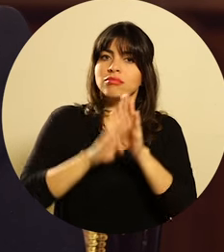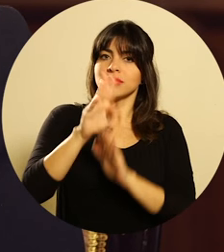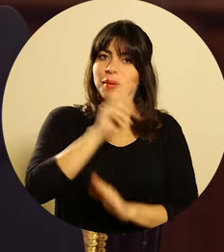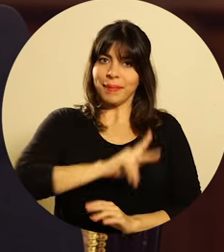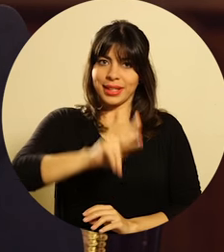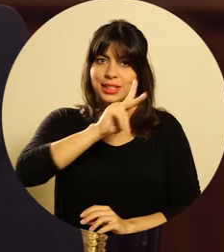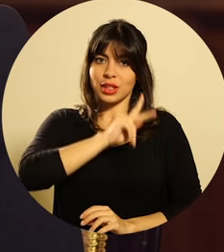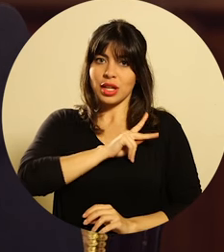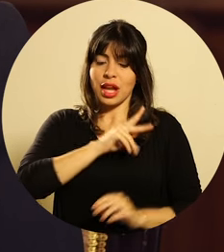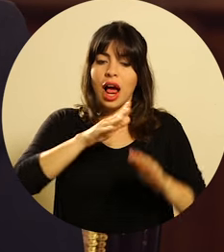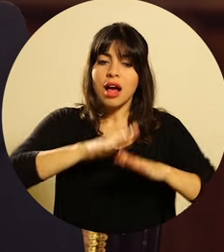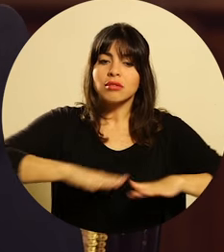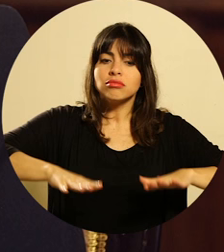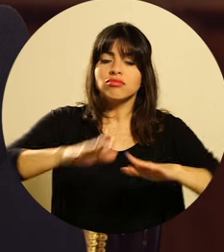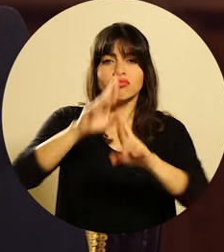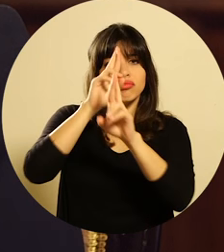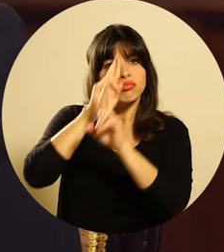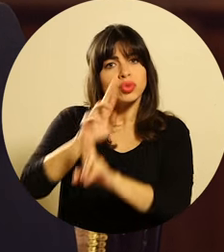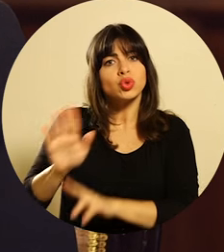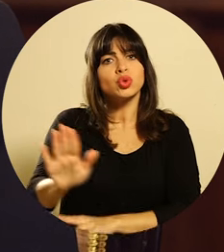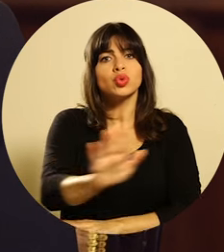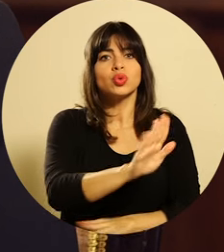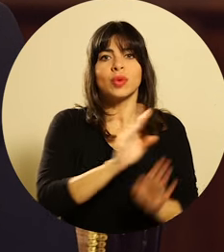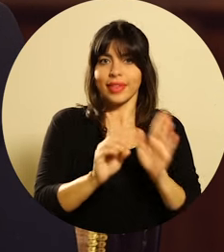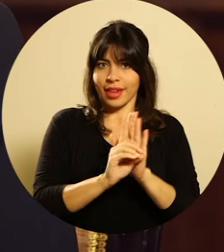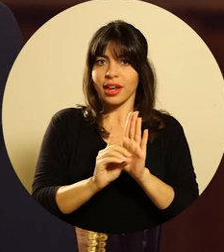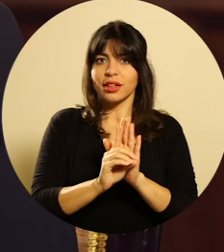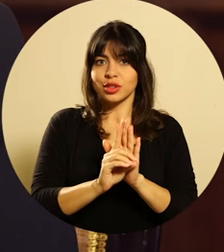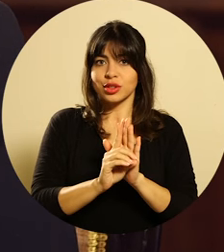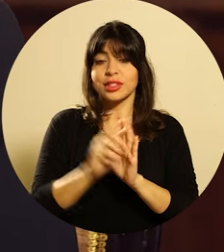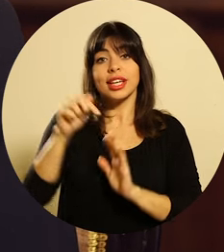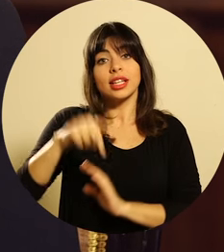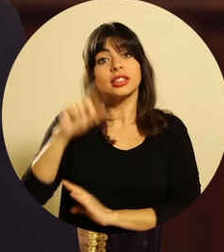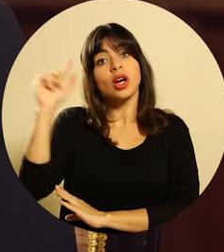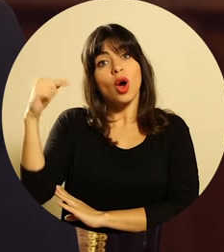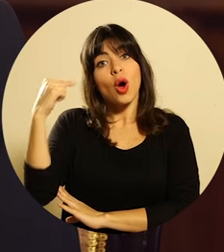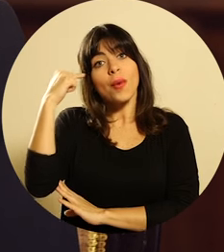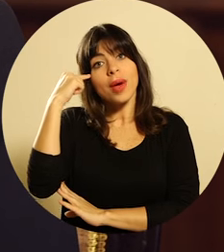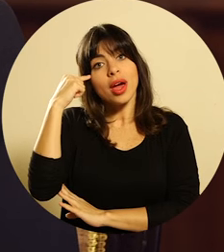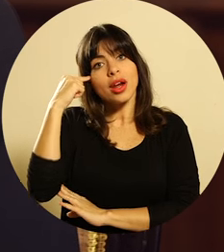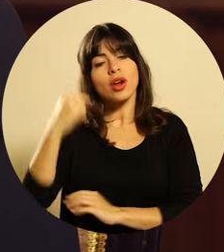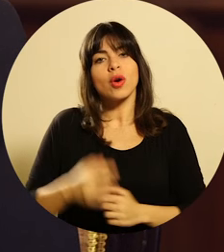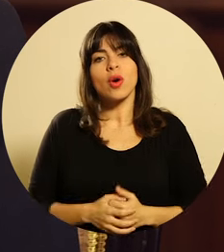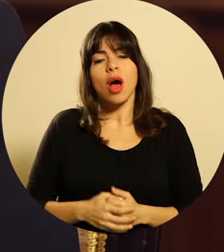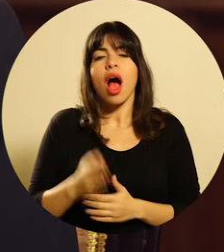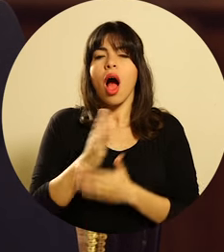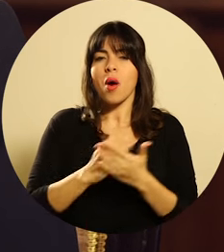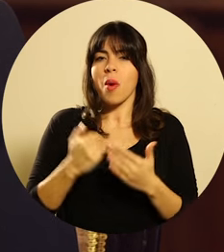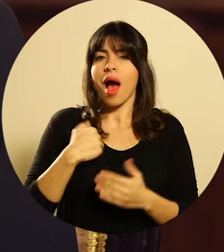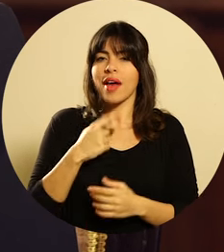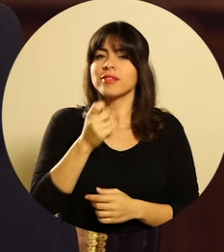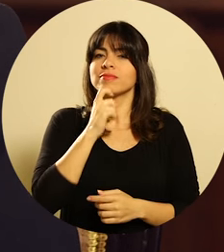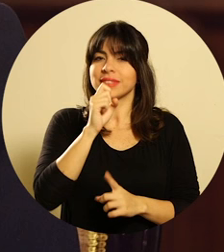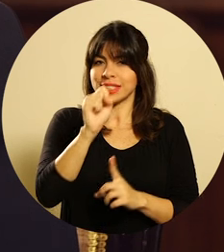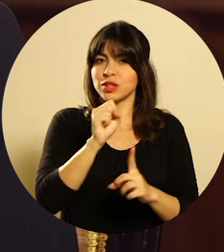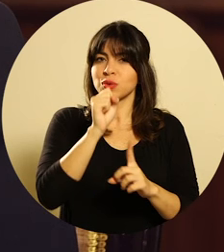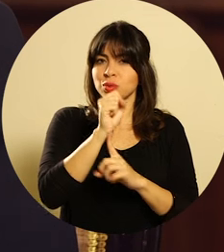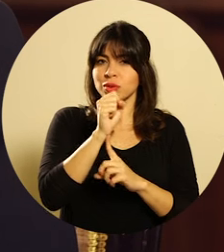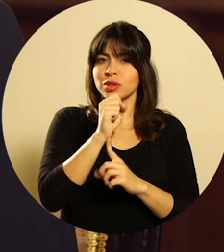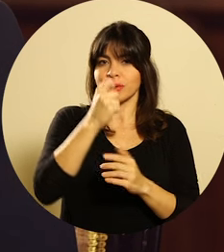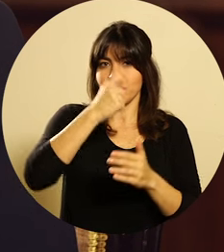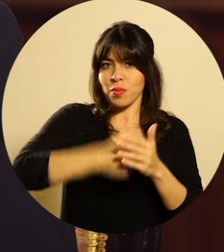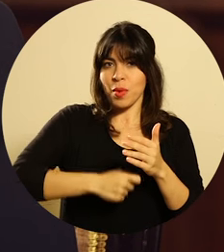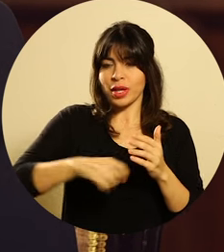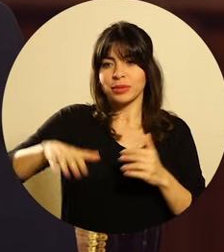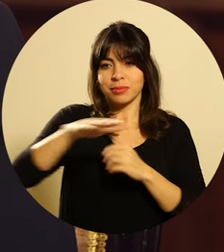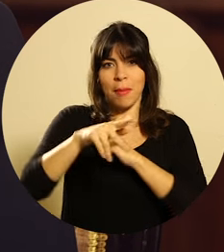el crecimiento personal, espacios respetuosos de sus derechos. Este gobierno, a pesar de la difícil situación